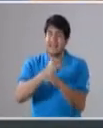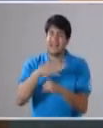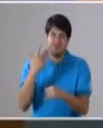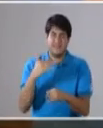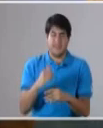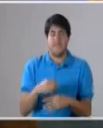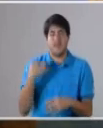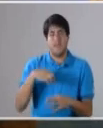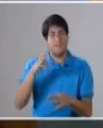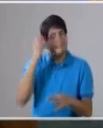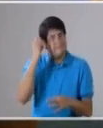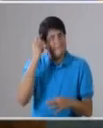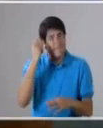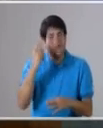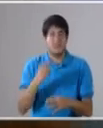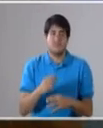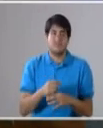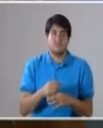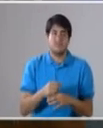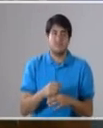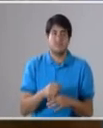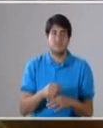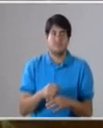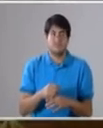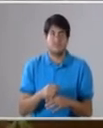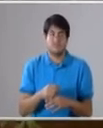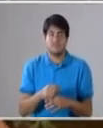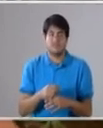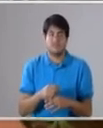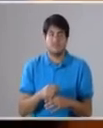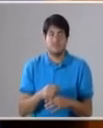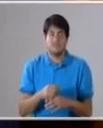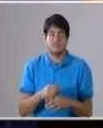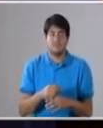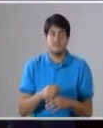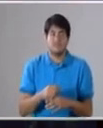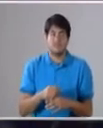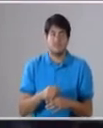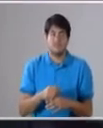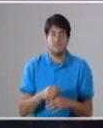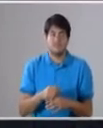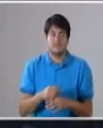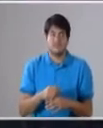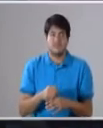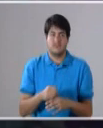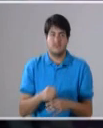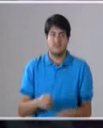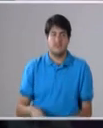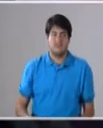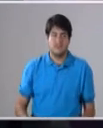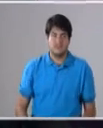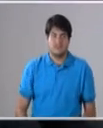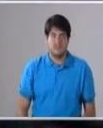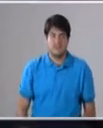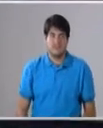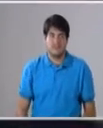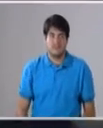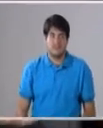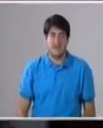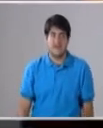pongan muertos en la guerra de guerrillas Guatemala. Muertos, guerra Guatemala.